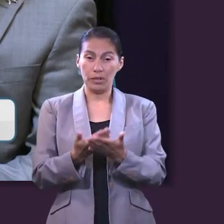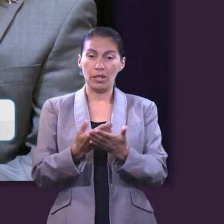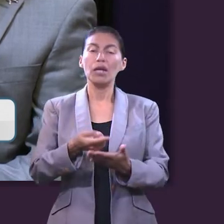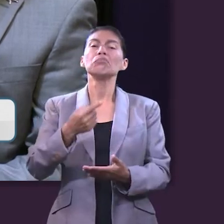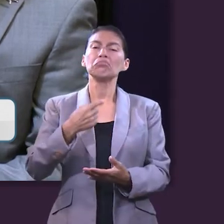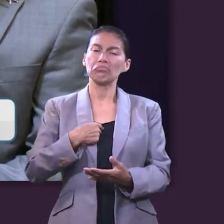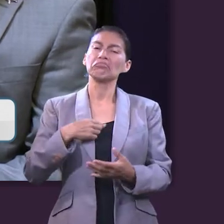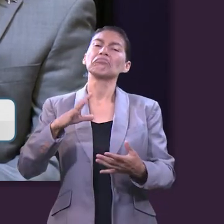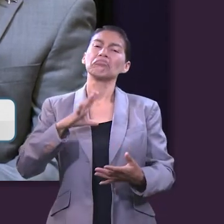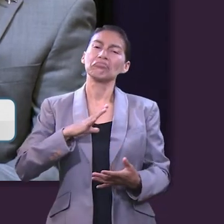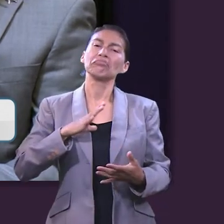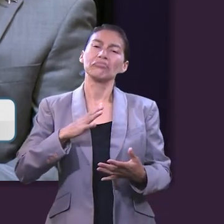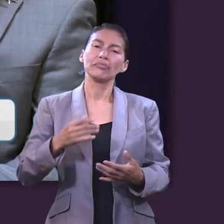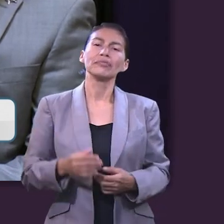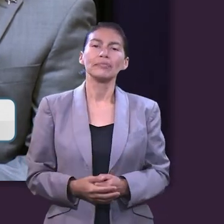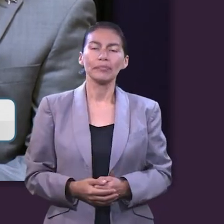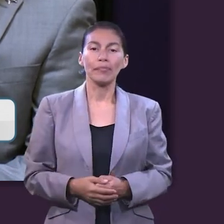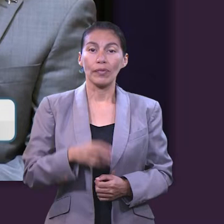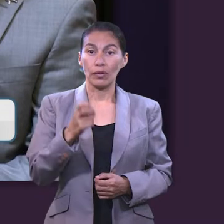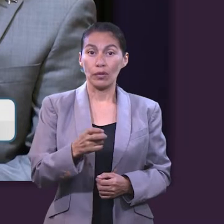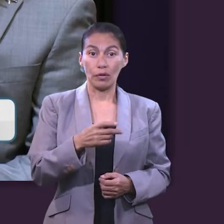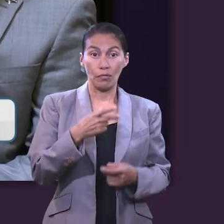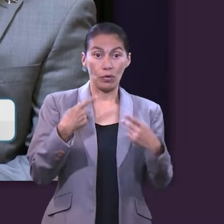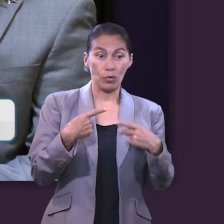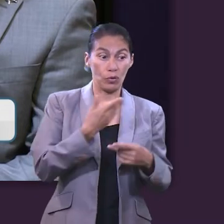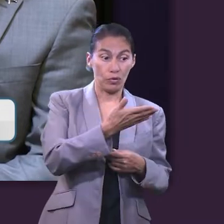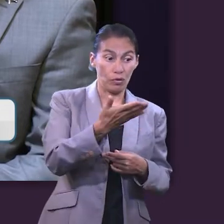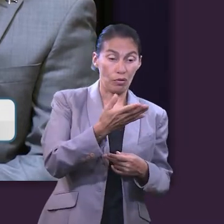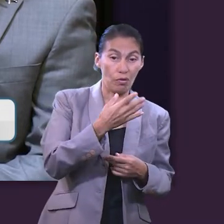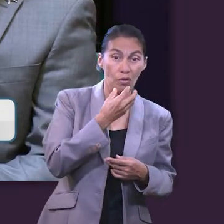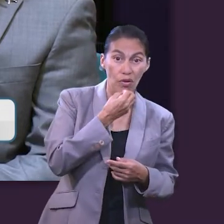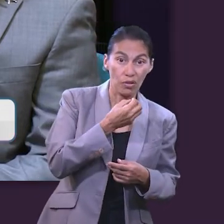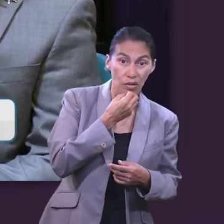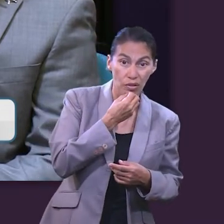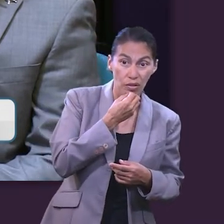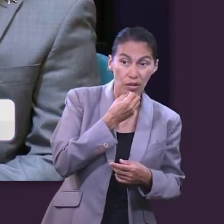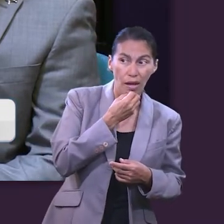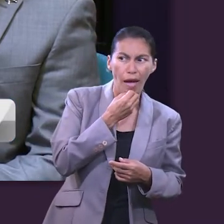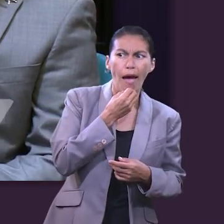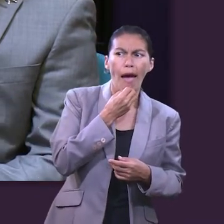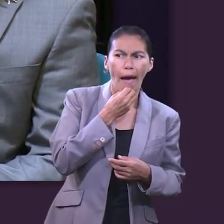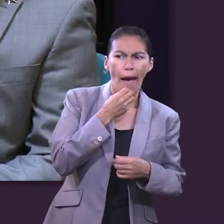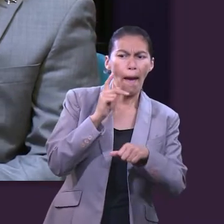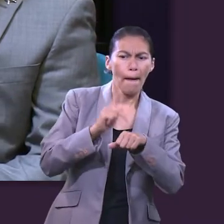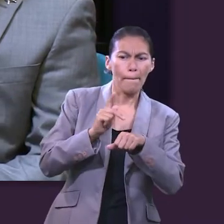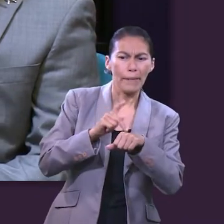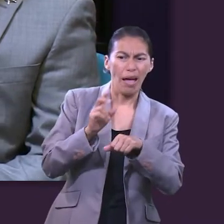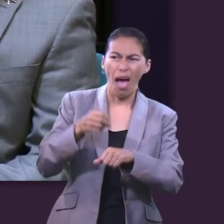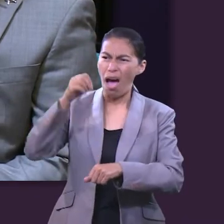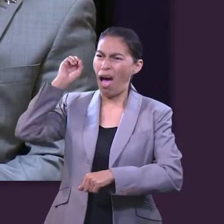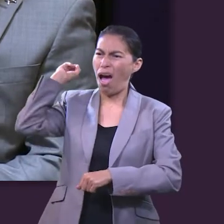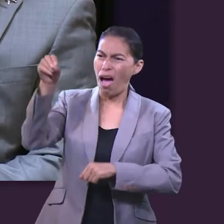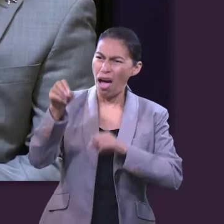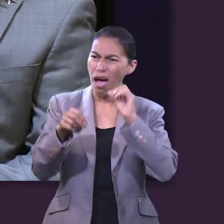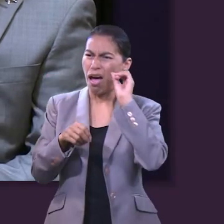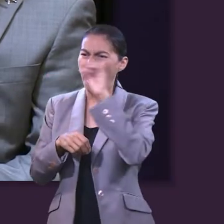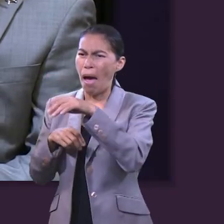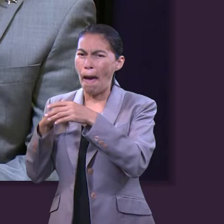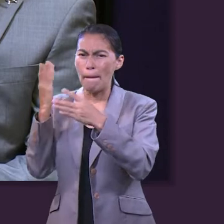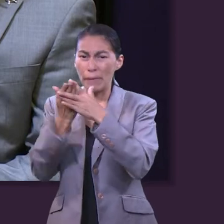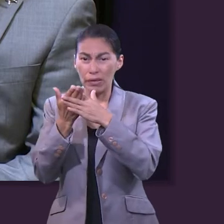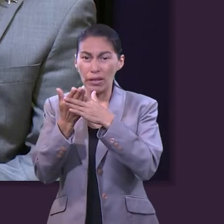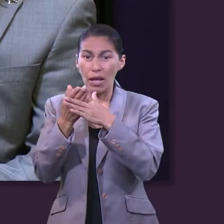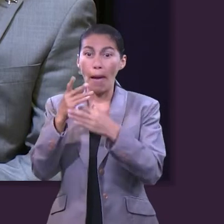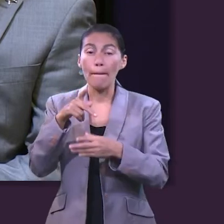Abraham, ya existía yo. Entonces, aquellos judíos salieron, quisieron matar a Jesús a